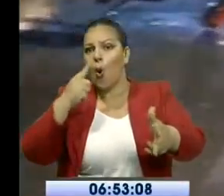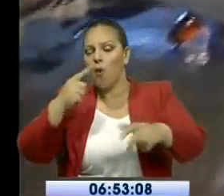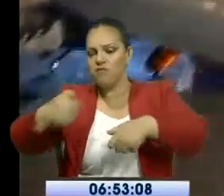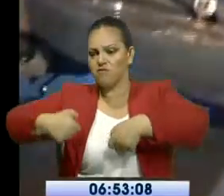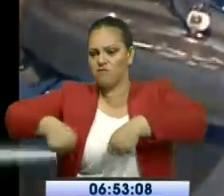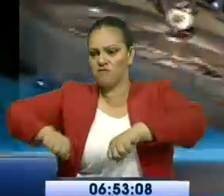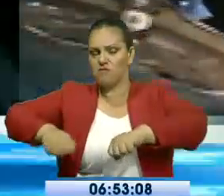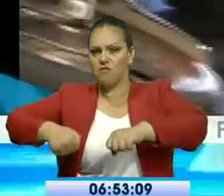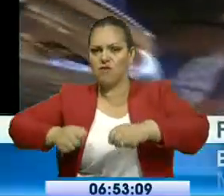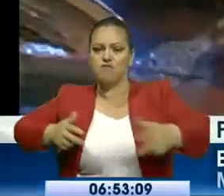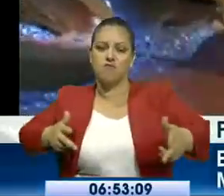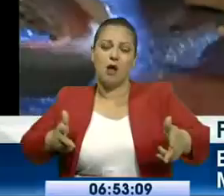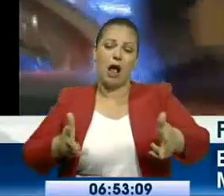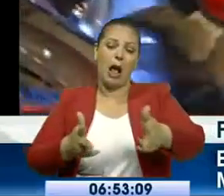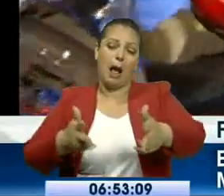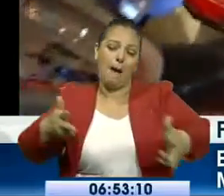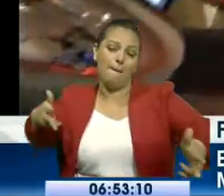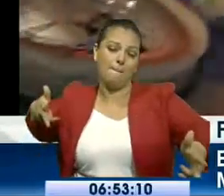escena.